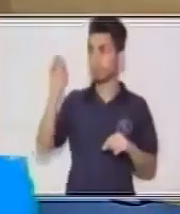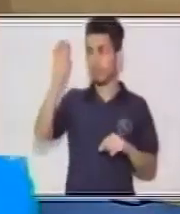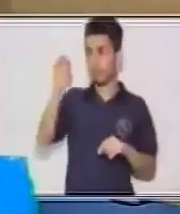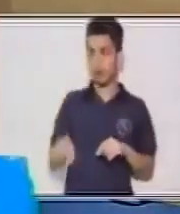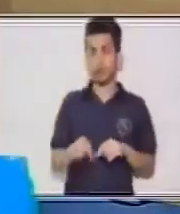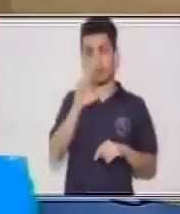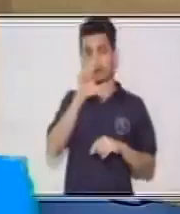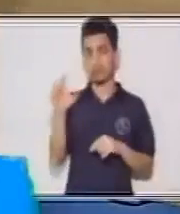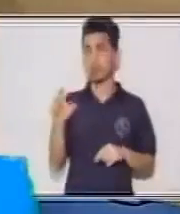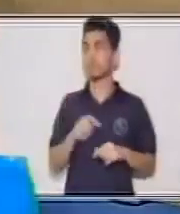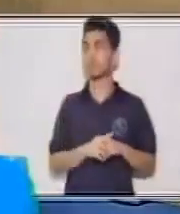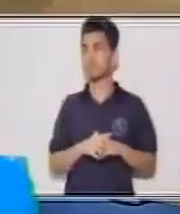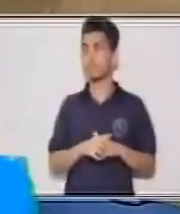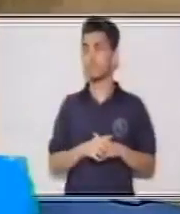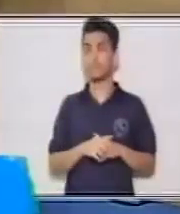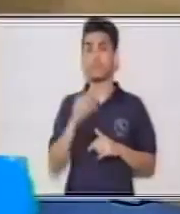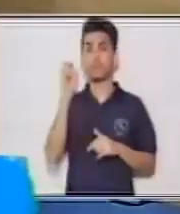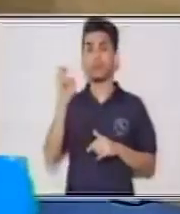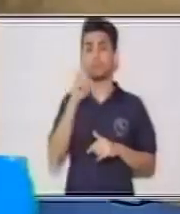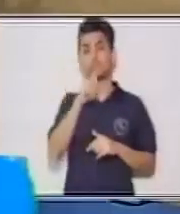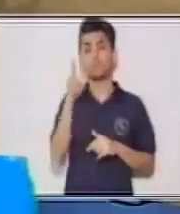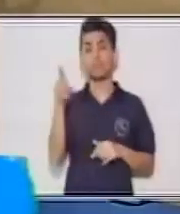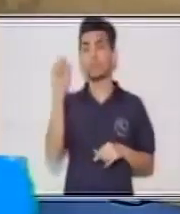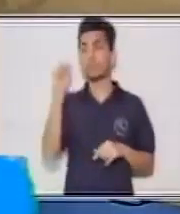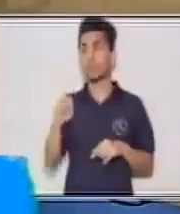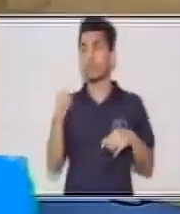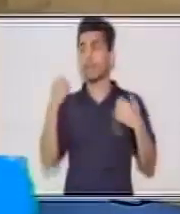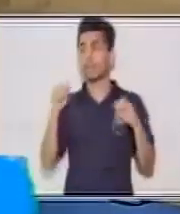esto. Entonces, si usted quiere, pues puede hacer